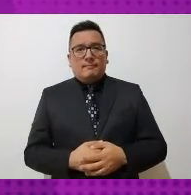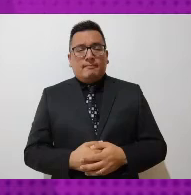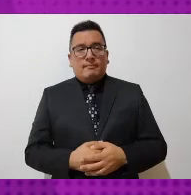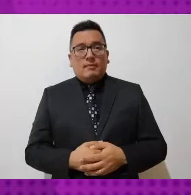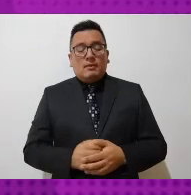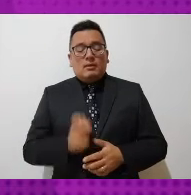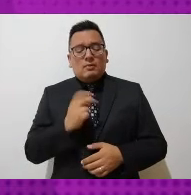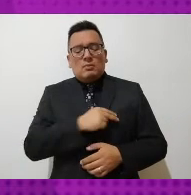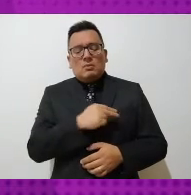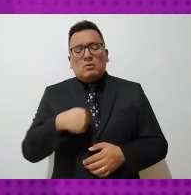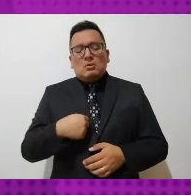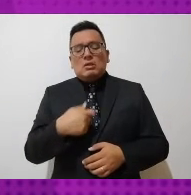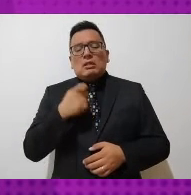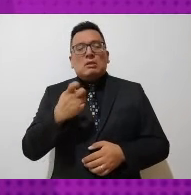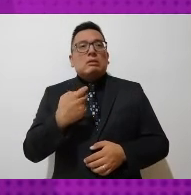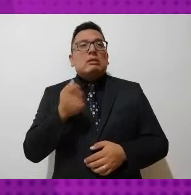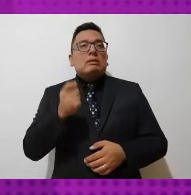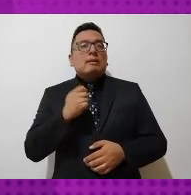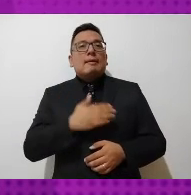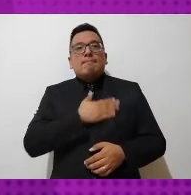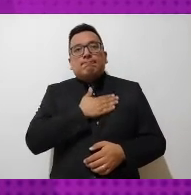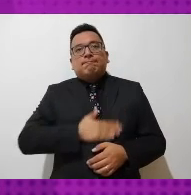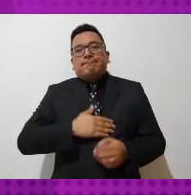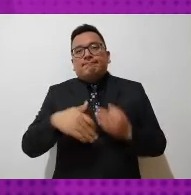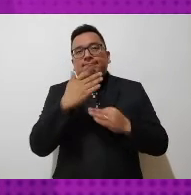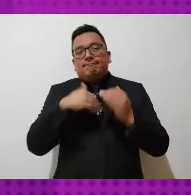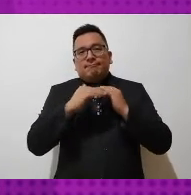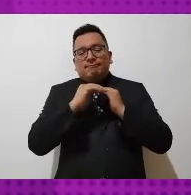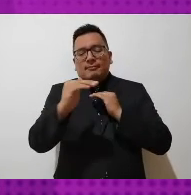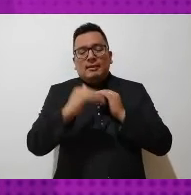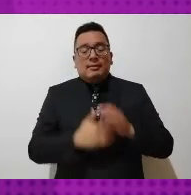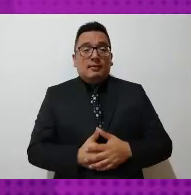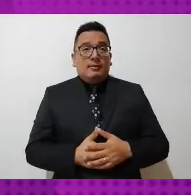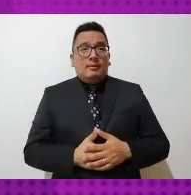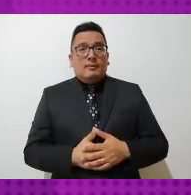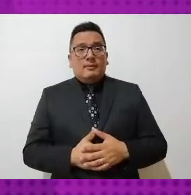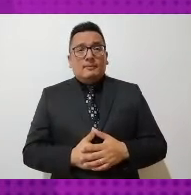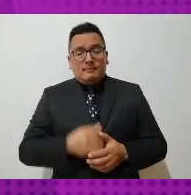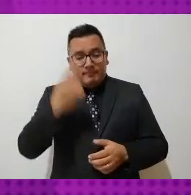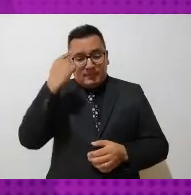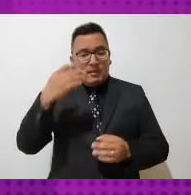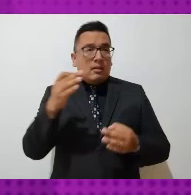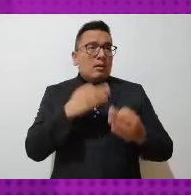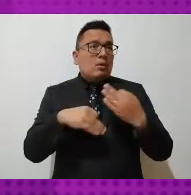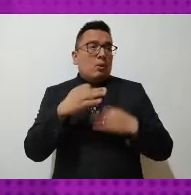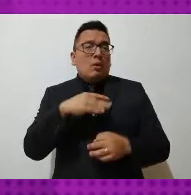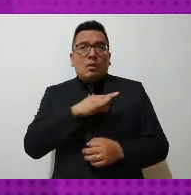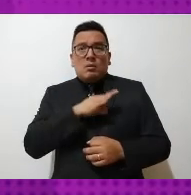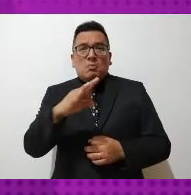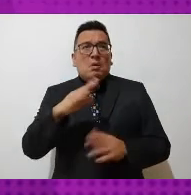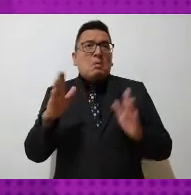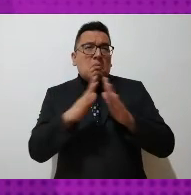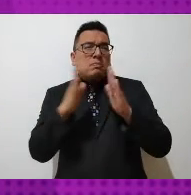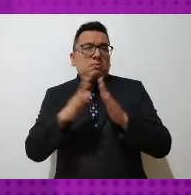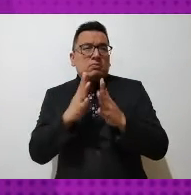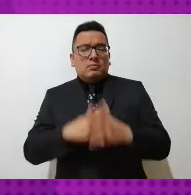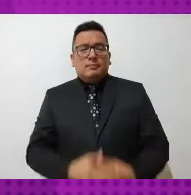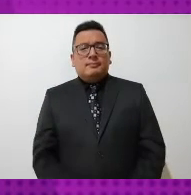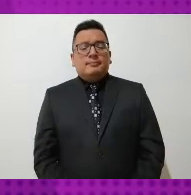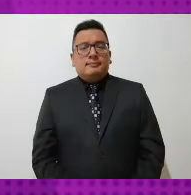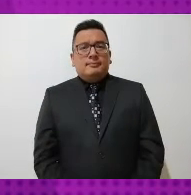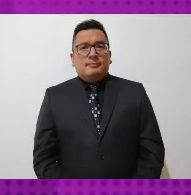de justicia, es un principio de equidad y es un principio principalmente de que todos y todas puedan participar.